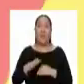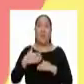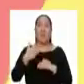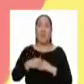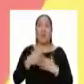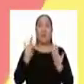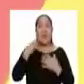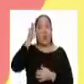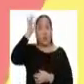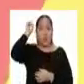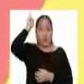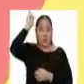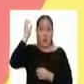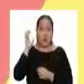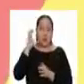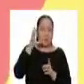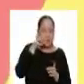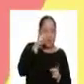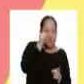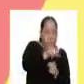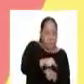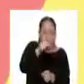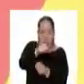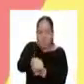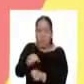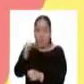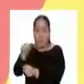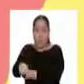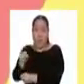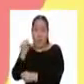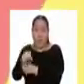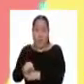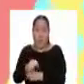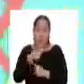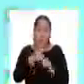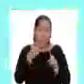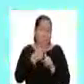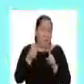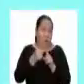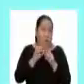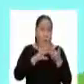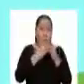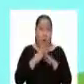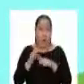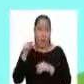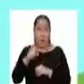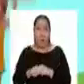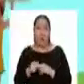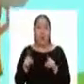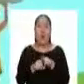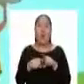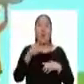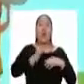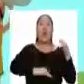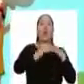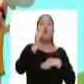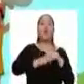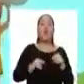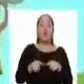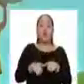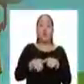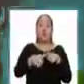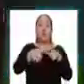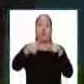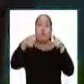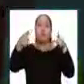los incas empezaron a conquistar al resto de pueblos de Sudamérica y al mismo tiempo que construían enormes ciudades